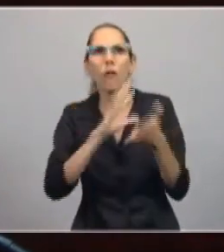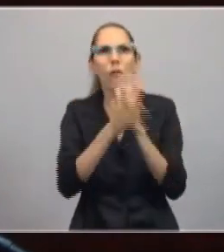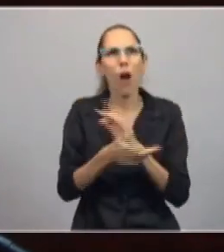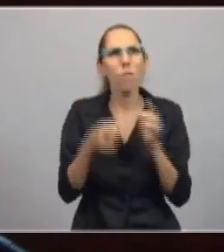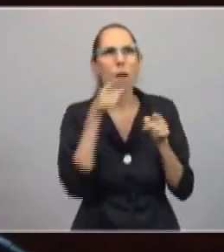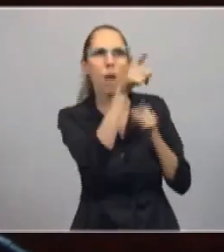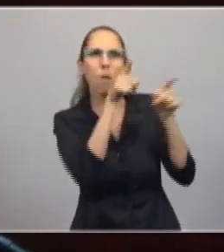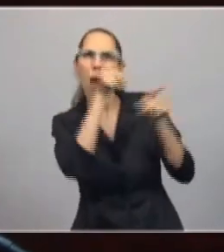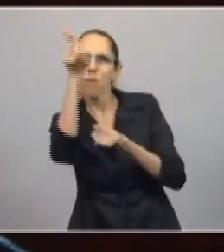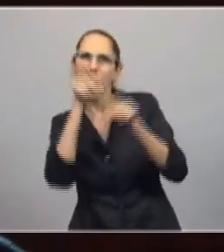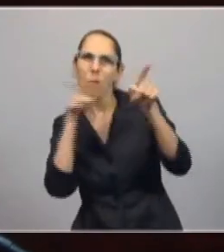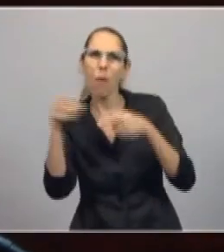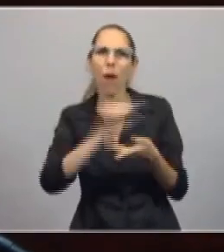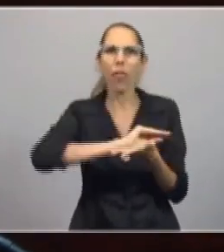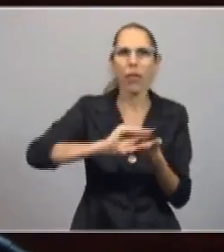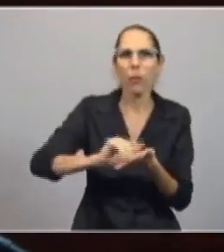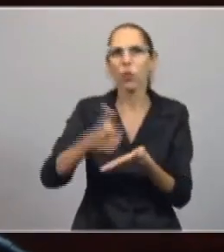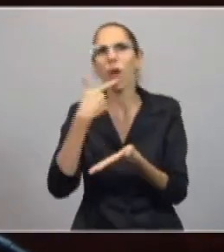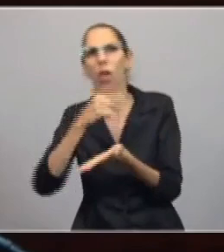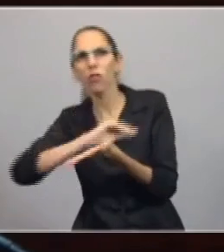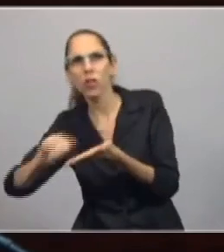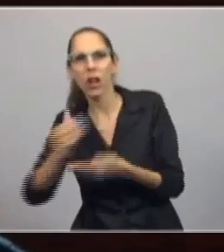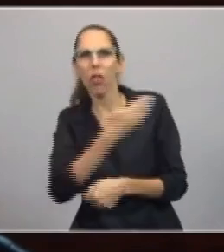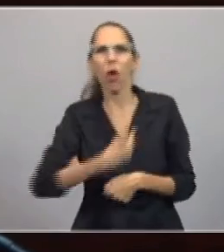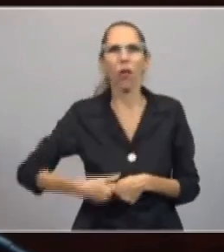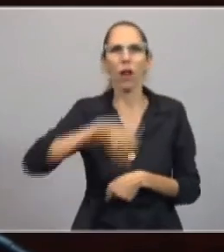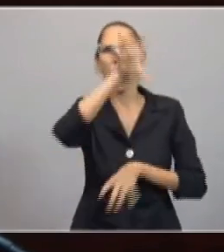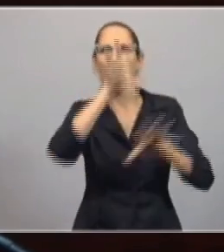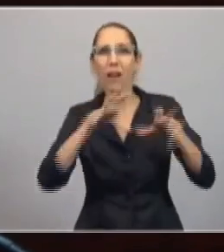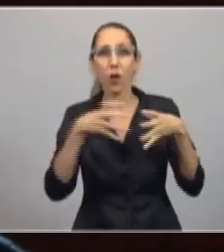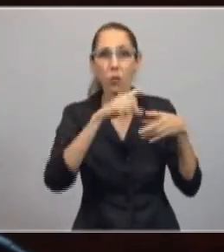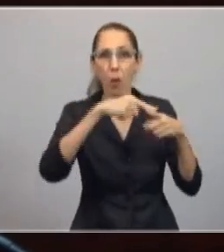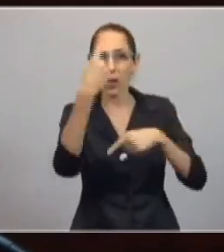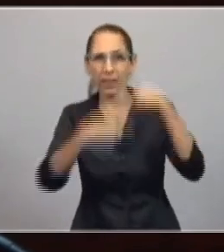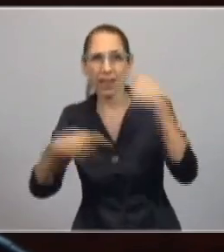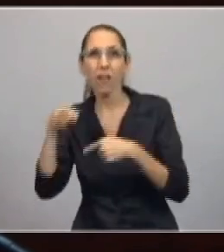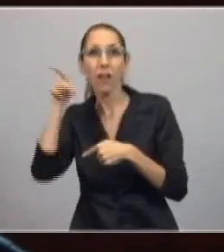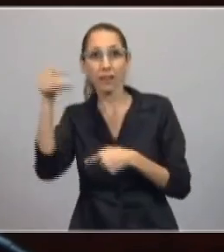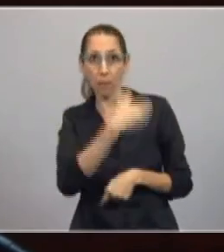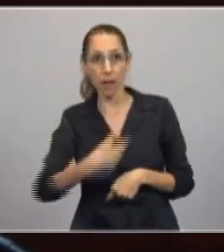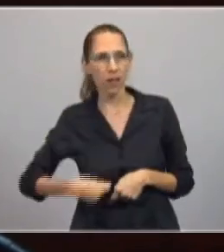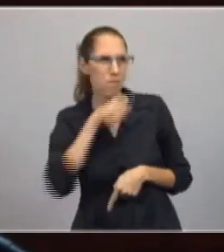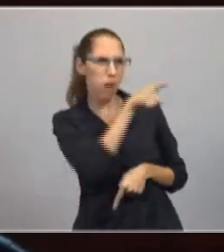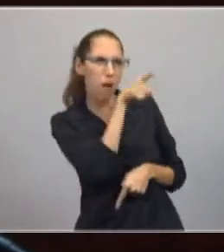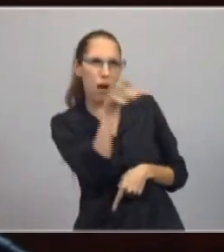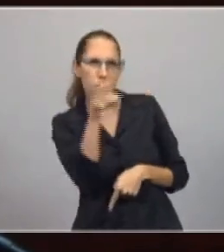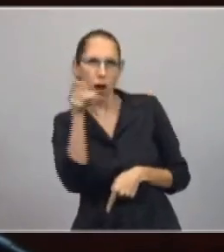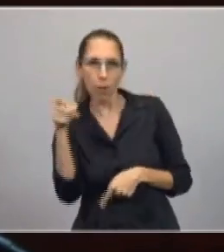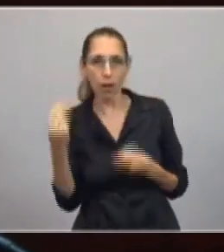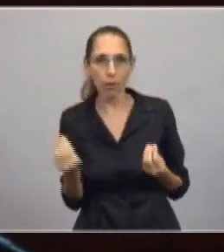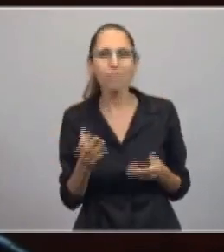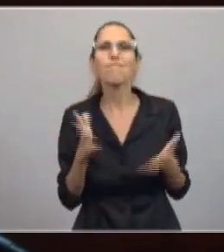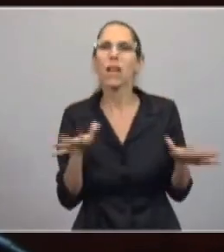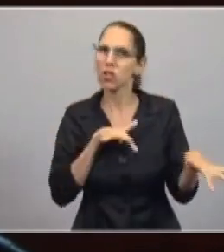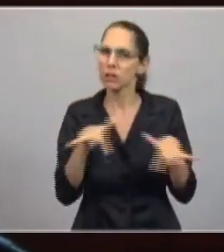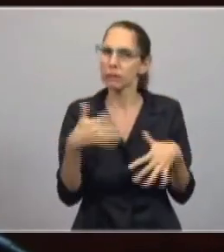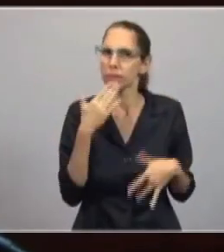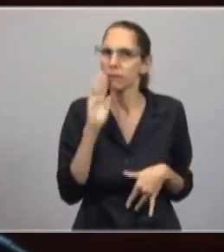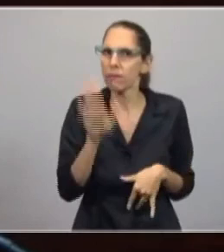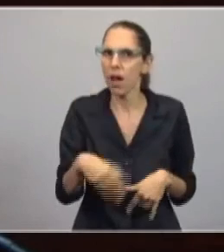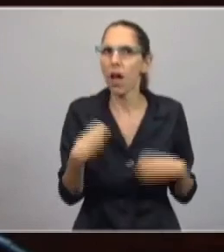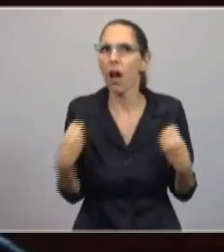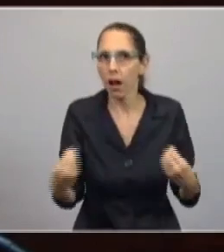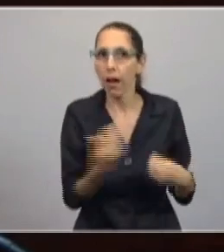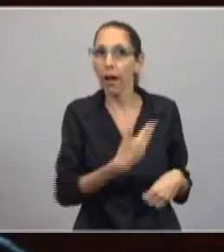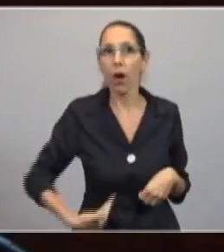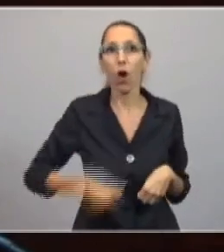diputados y senadores, de todos los signos políticos. Lo triste del caso es que en lugar de castigar a los gobernadores, se